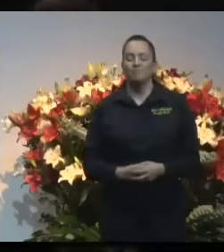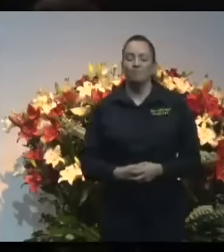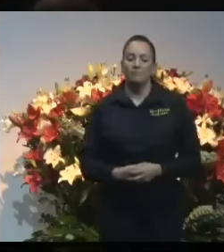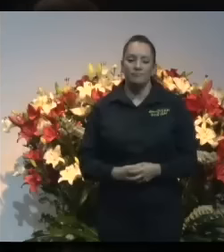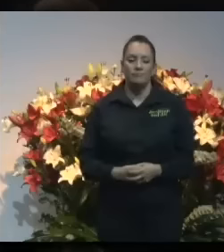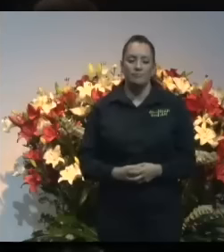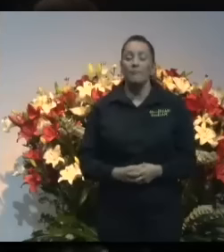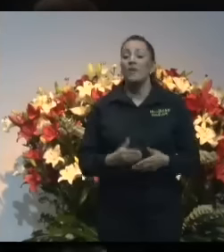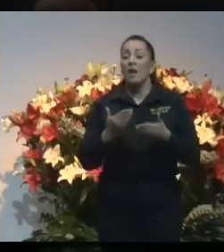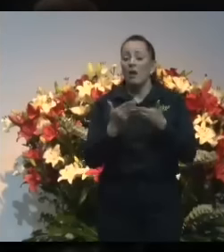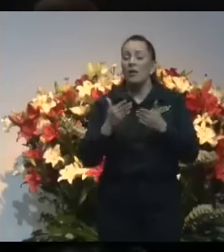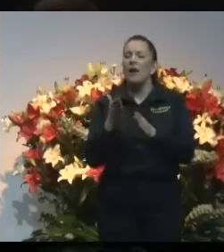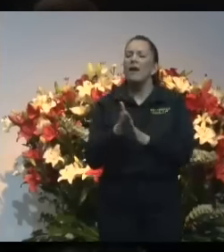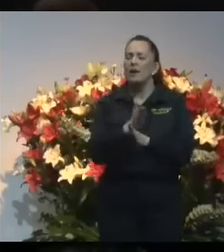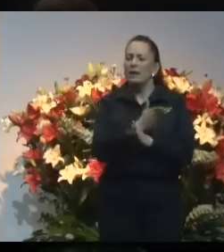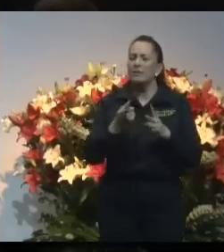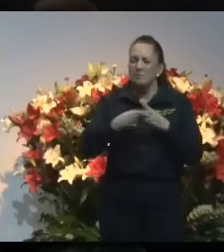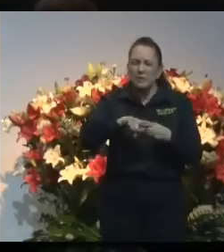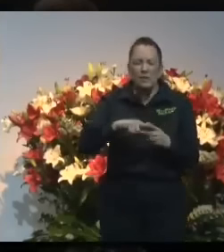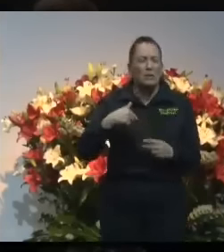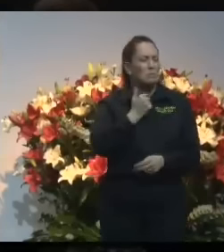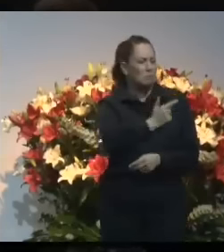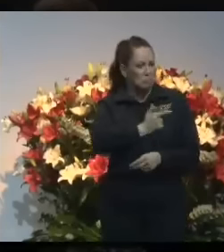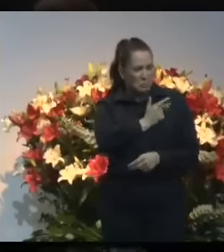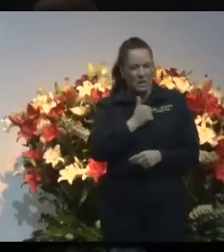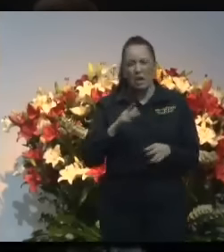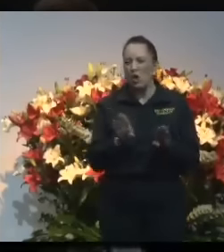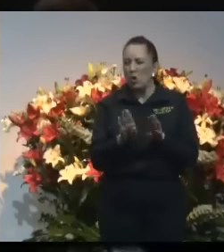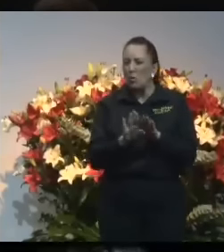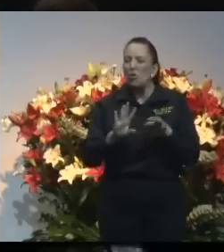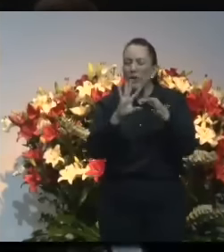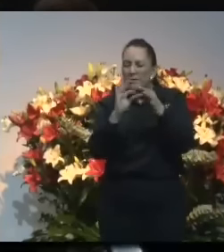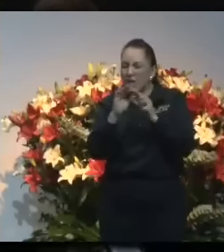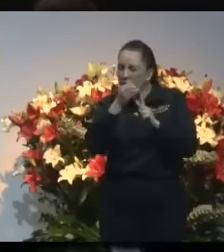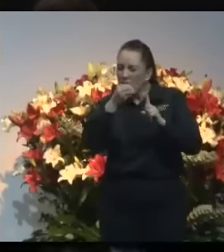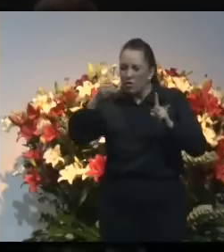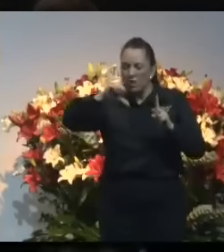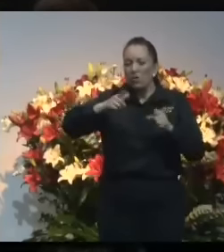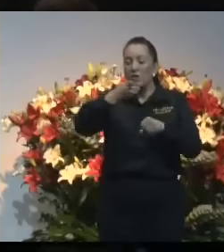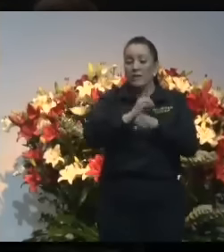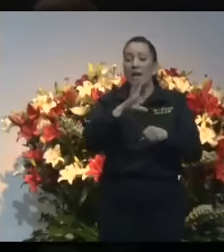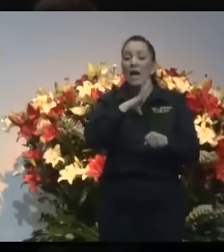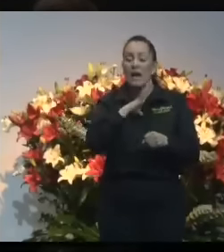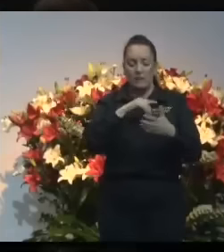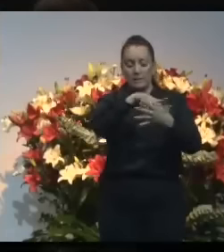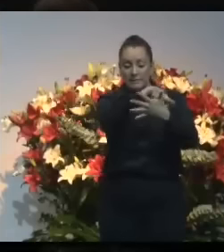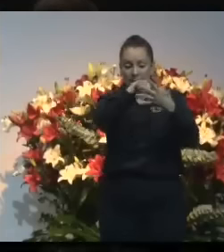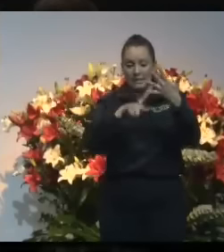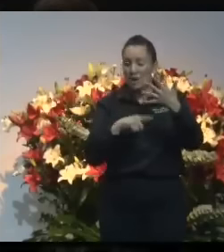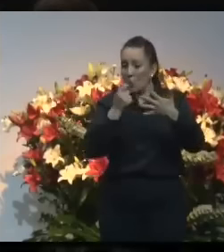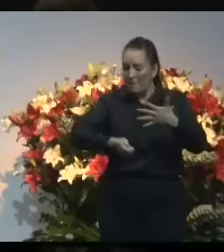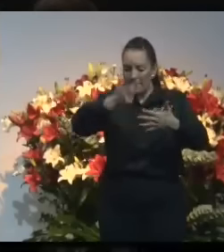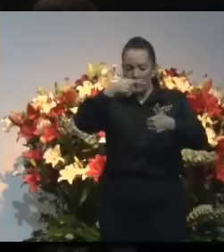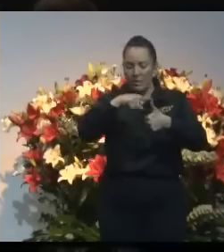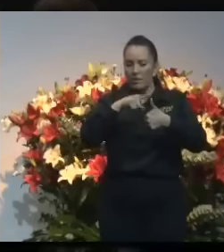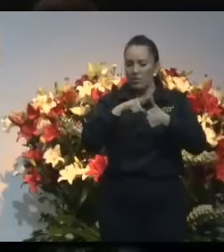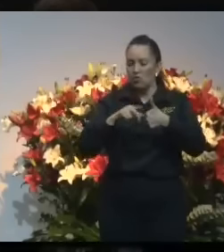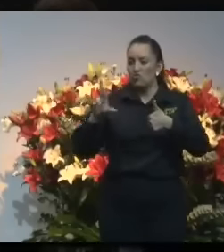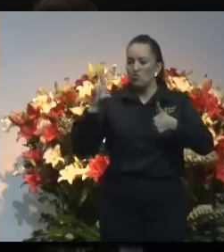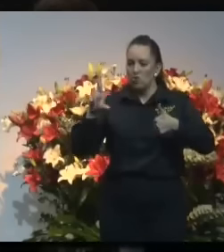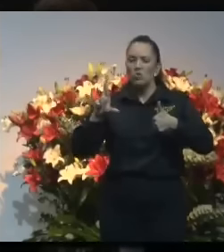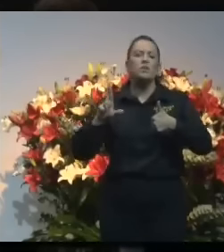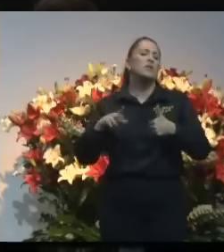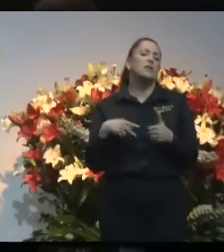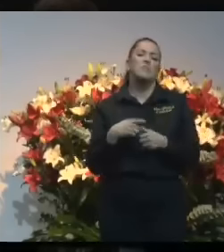Antes de comenzar, nos gustaría explicar un poco la dinámica que hemos planeado el día de hoy, que va a contar de 5 partes. Primero, Xochitl realizará una